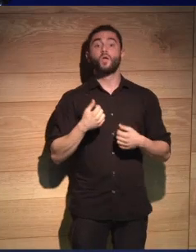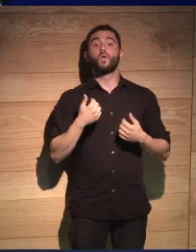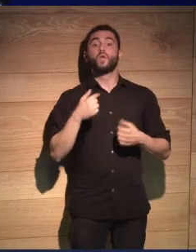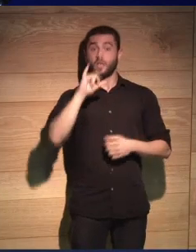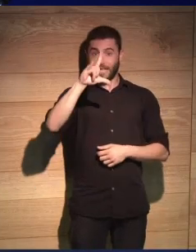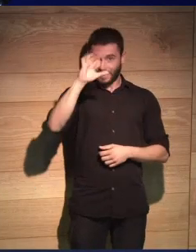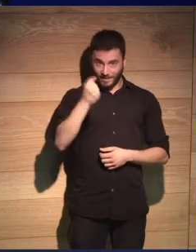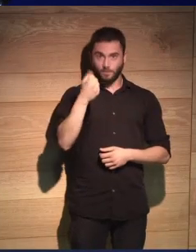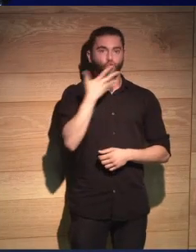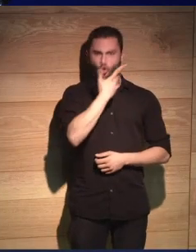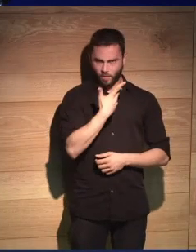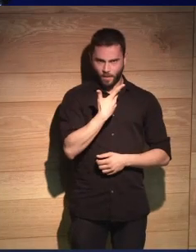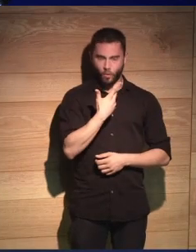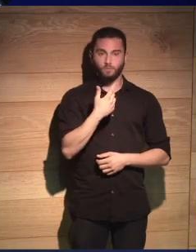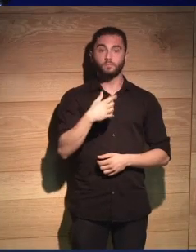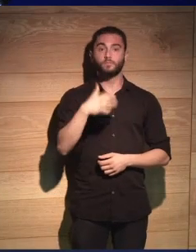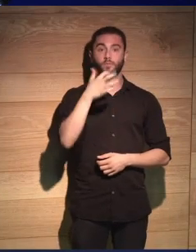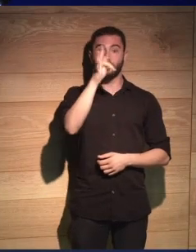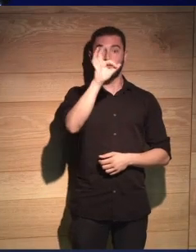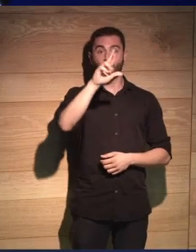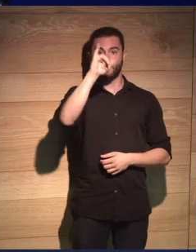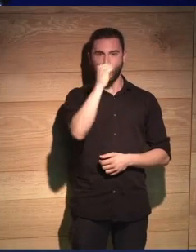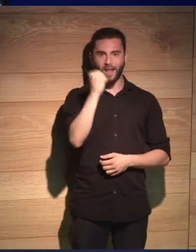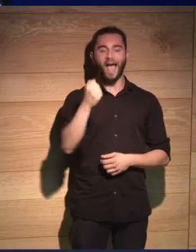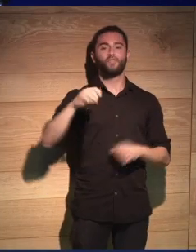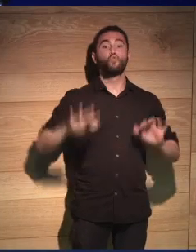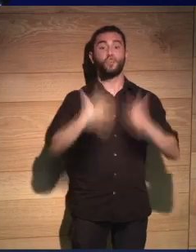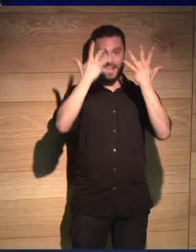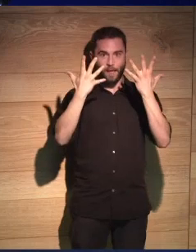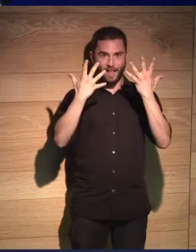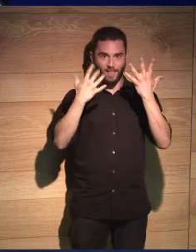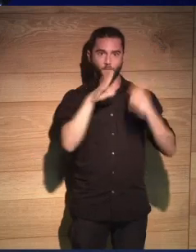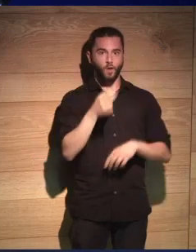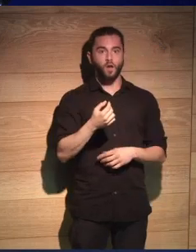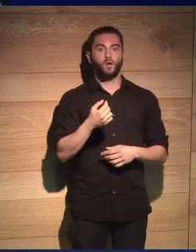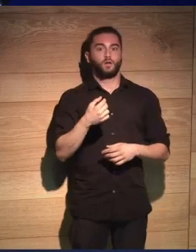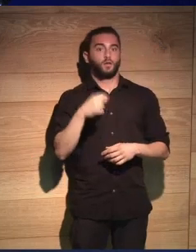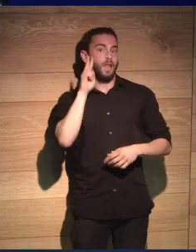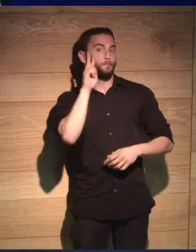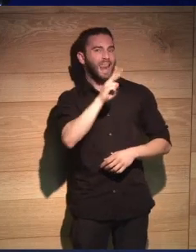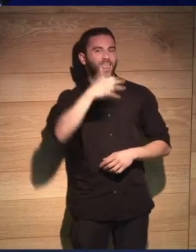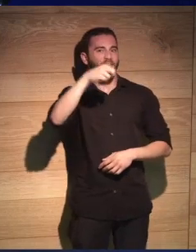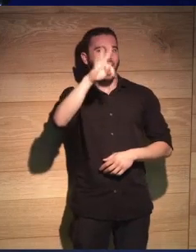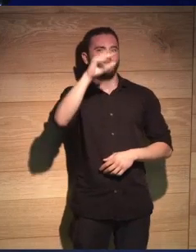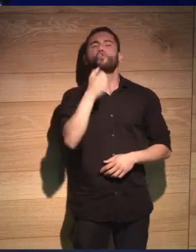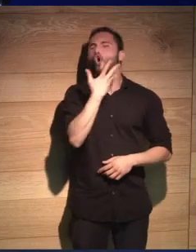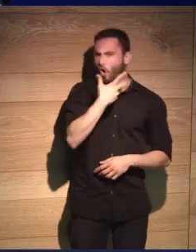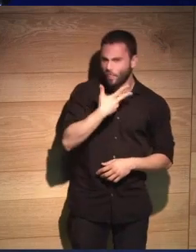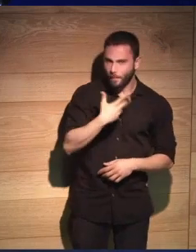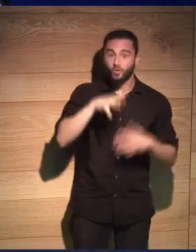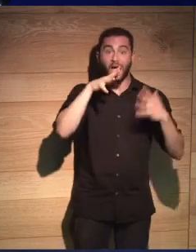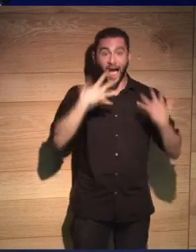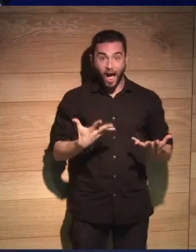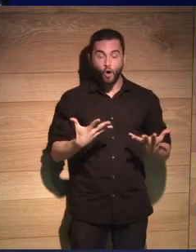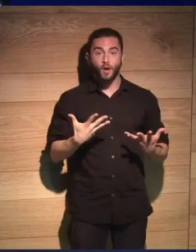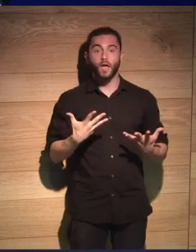Conocemos a Ilsa. Todos aquellos que hemos leído La Forja de un rebelde la conocemos a través de la mirada de Arturo. Y terminas diciendo, ahora conocemos su